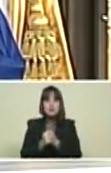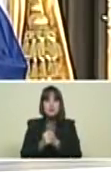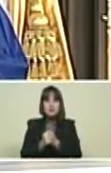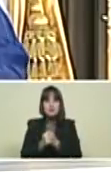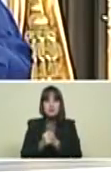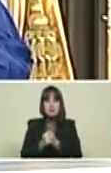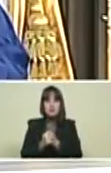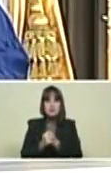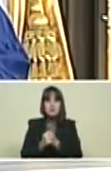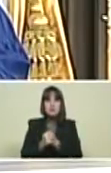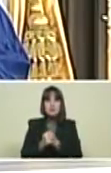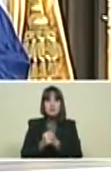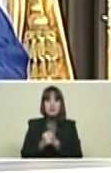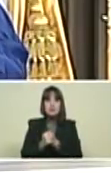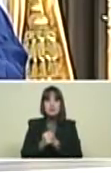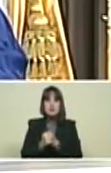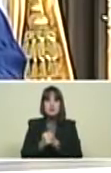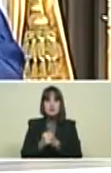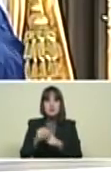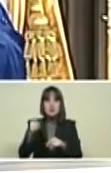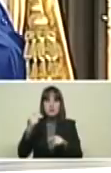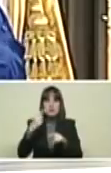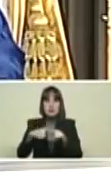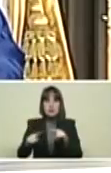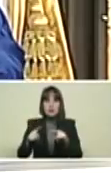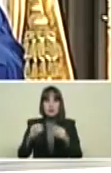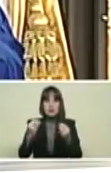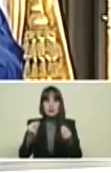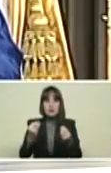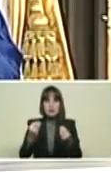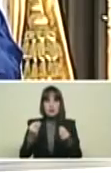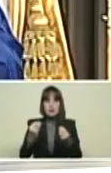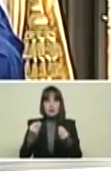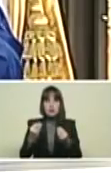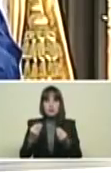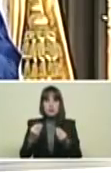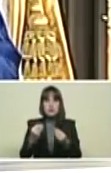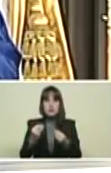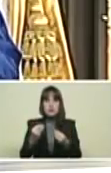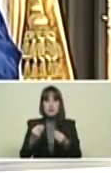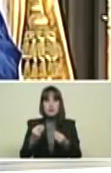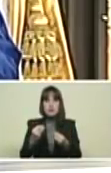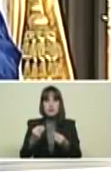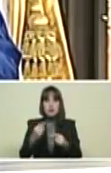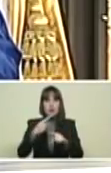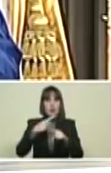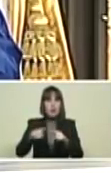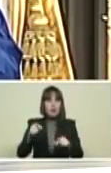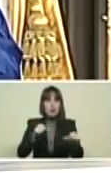posgrado, preparación en todas las materias, matemática, biología, química,